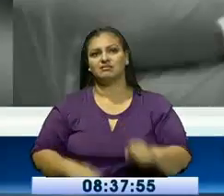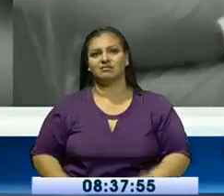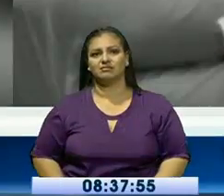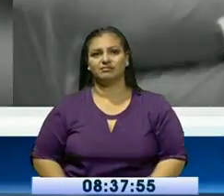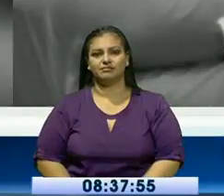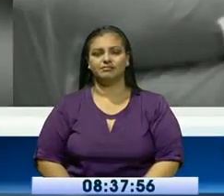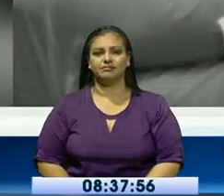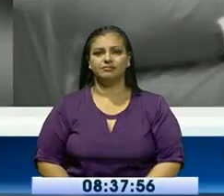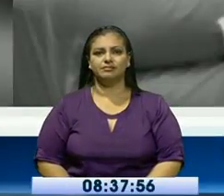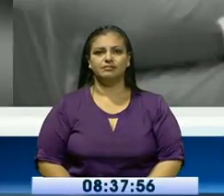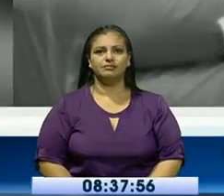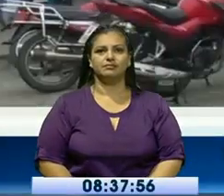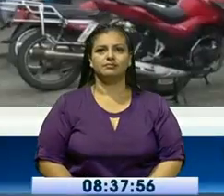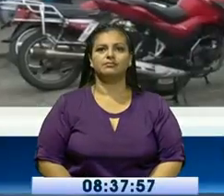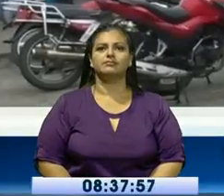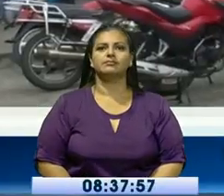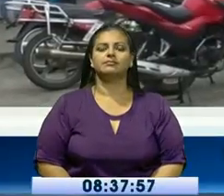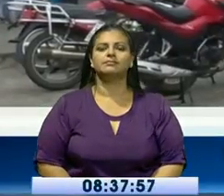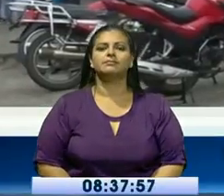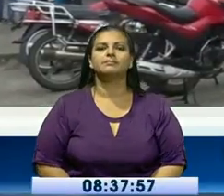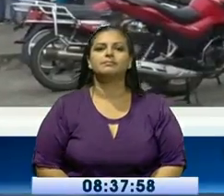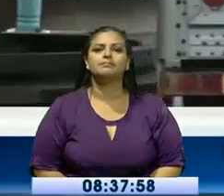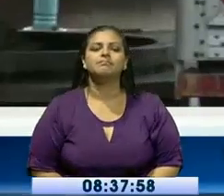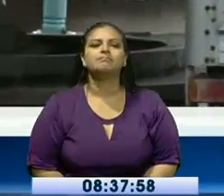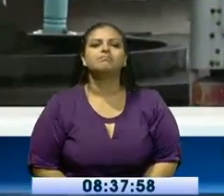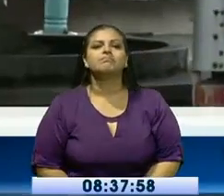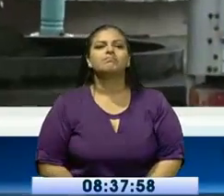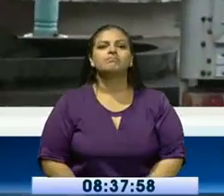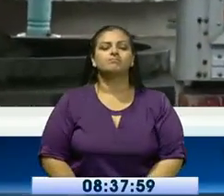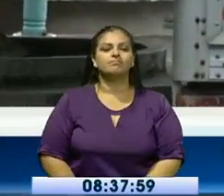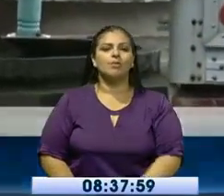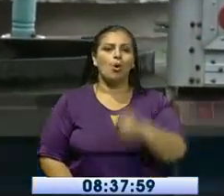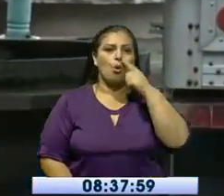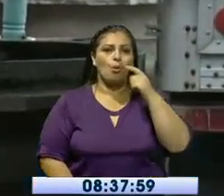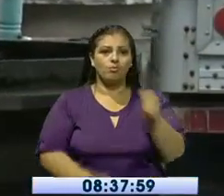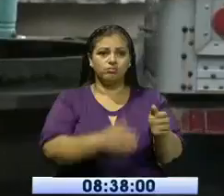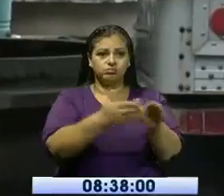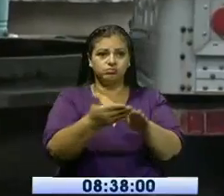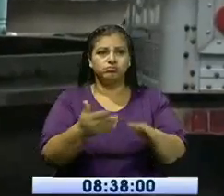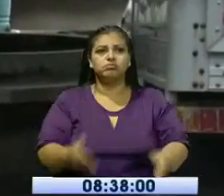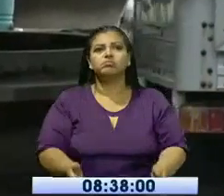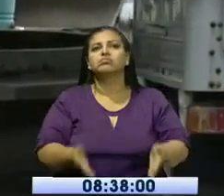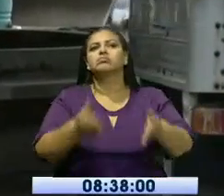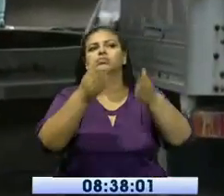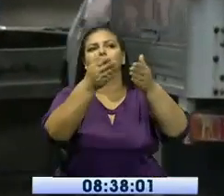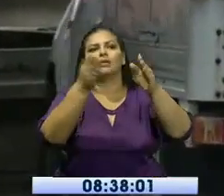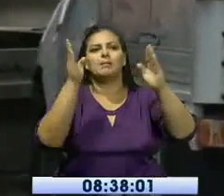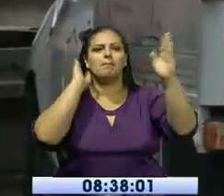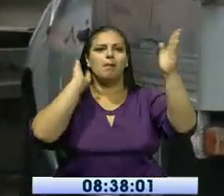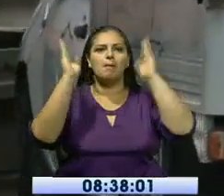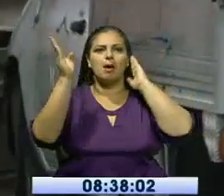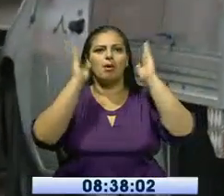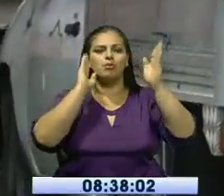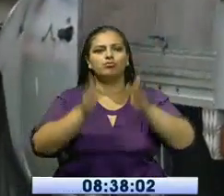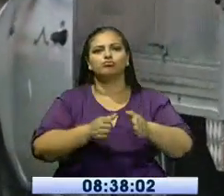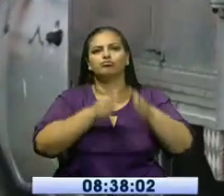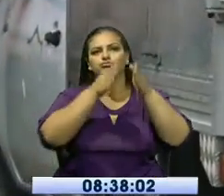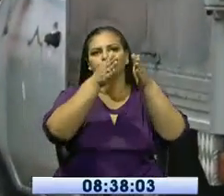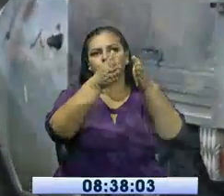El cuerpo de Herrera fue trasladado a la morgue del cantón Babahoyo. Desde Los Ríos, informó Odette Camacho.